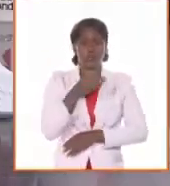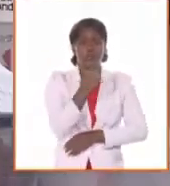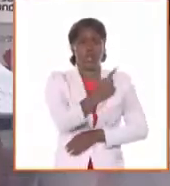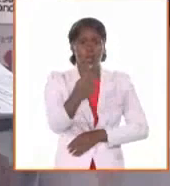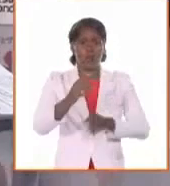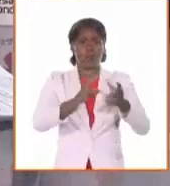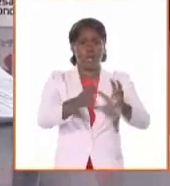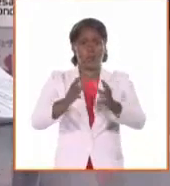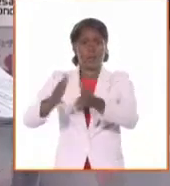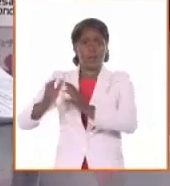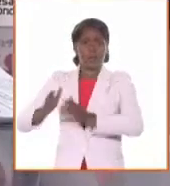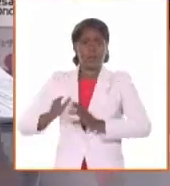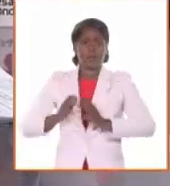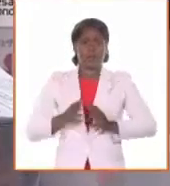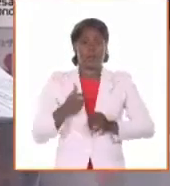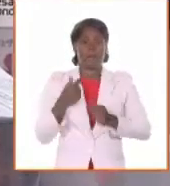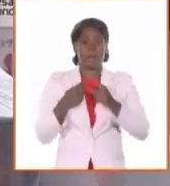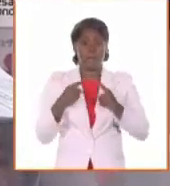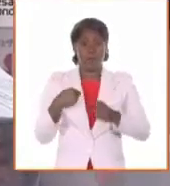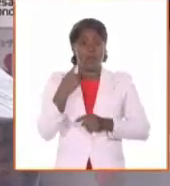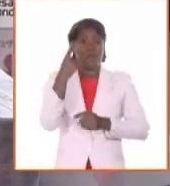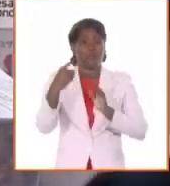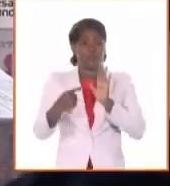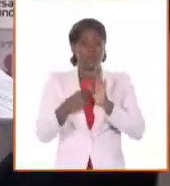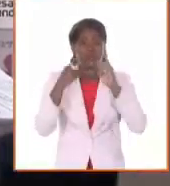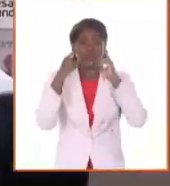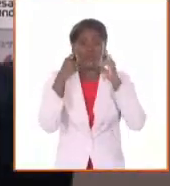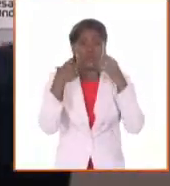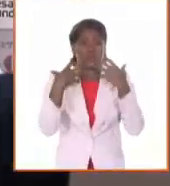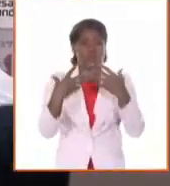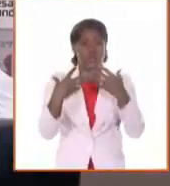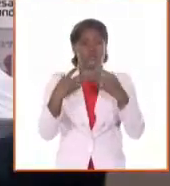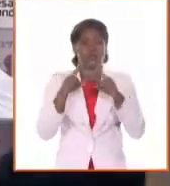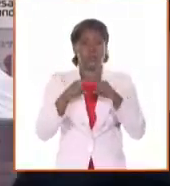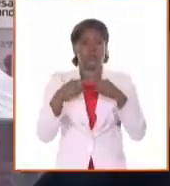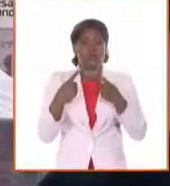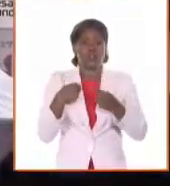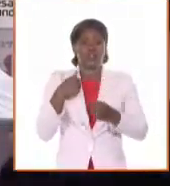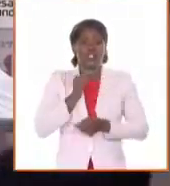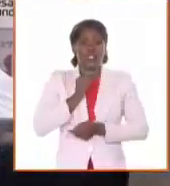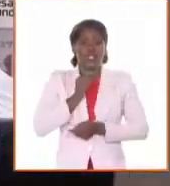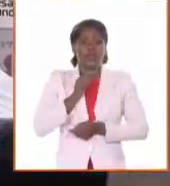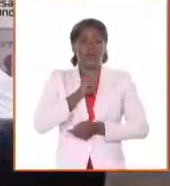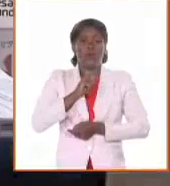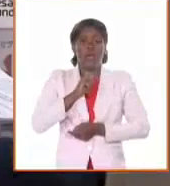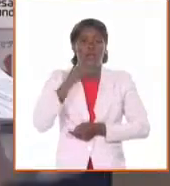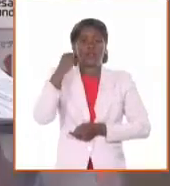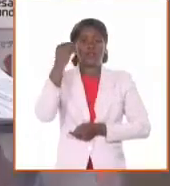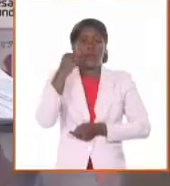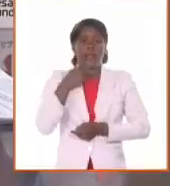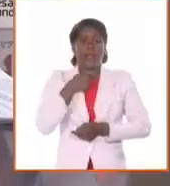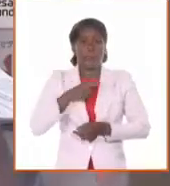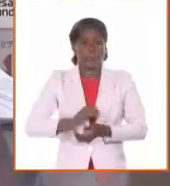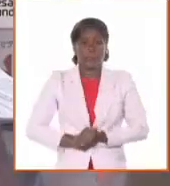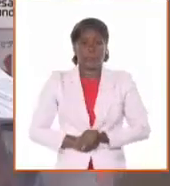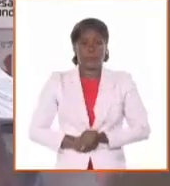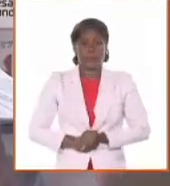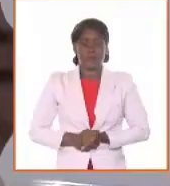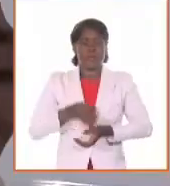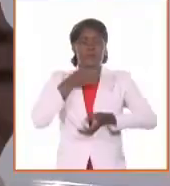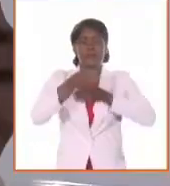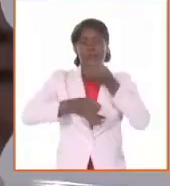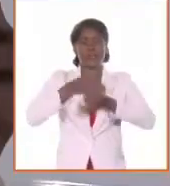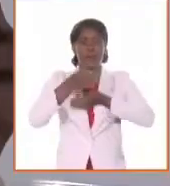Ahora hay temas que me parece importante abordar Olga Lidia se habla de los temas de